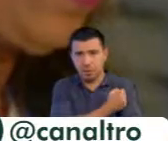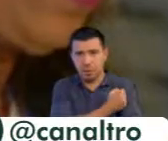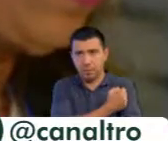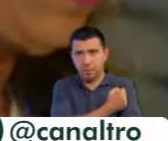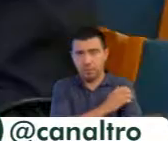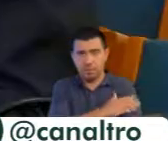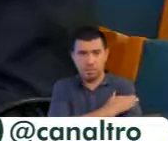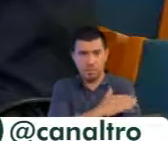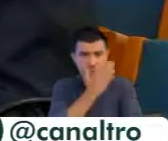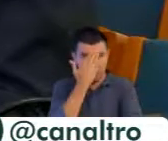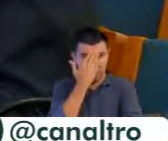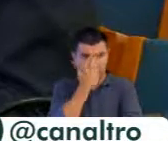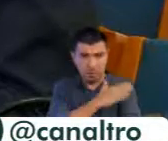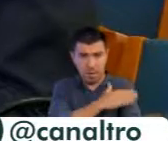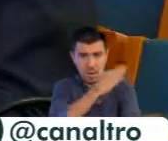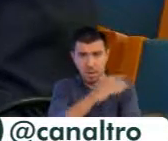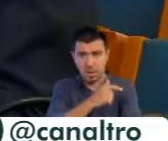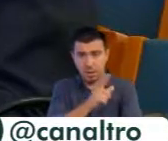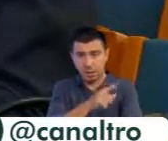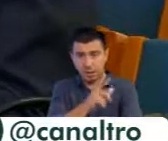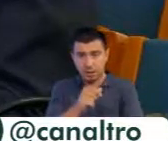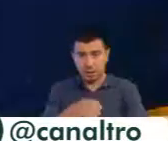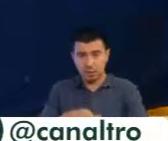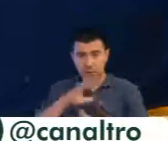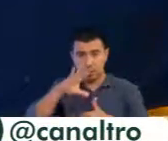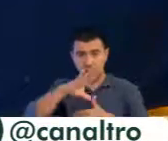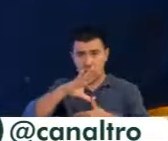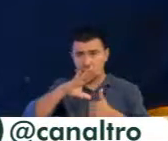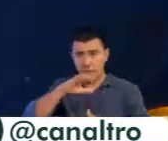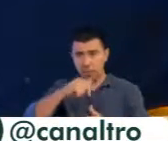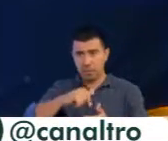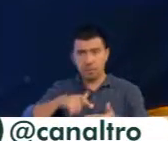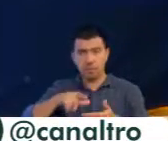es convertir a Bucaramanga como la capital latinoamericana de